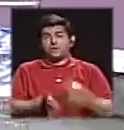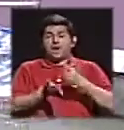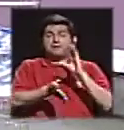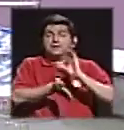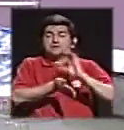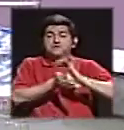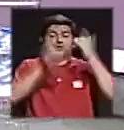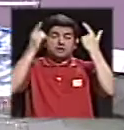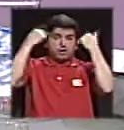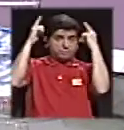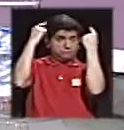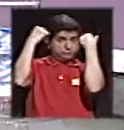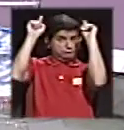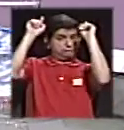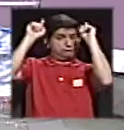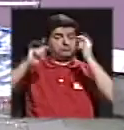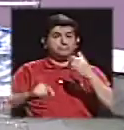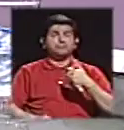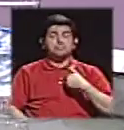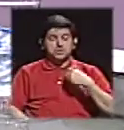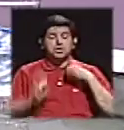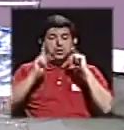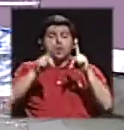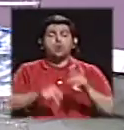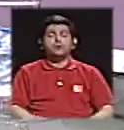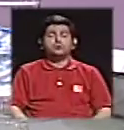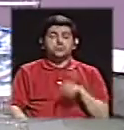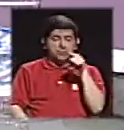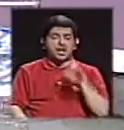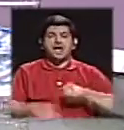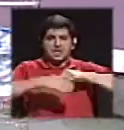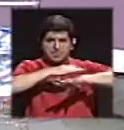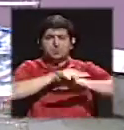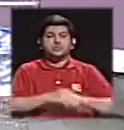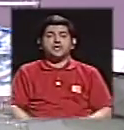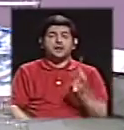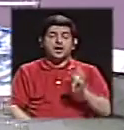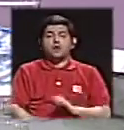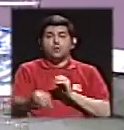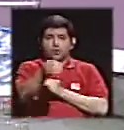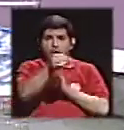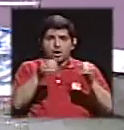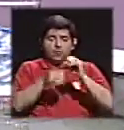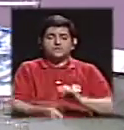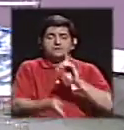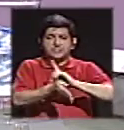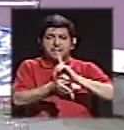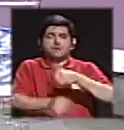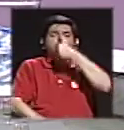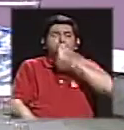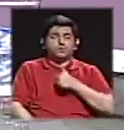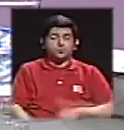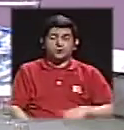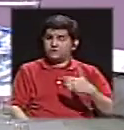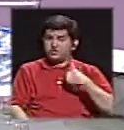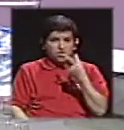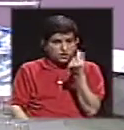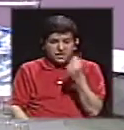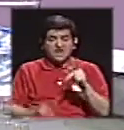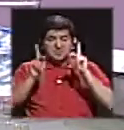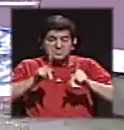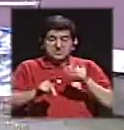clínicas famosas, consigue abortar, a veces en un consultorio privado. La que no tiene tanto dinero va donde